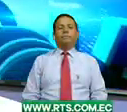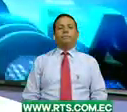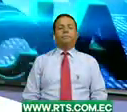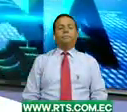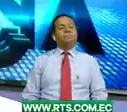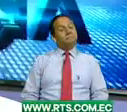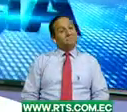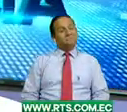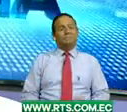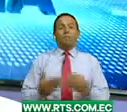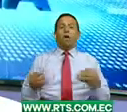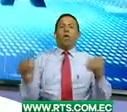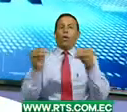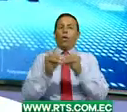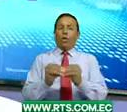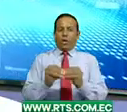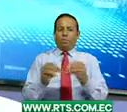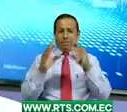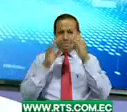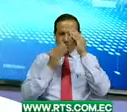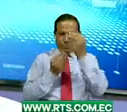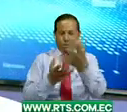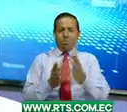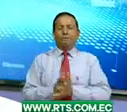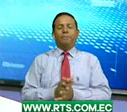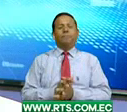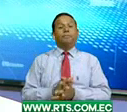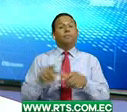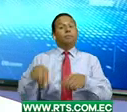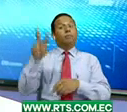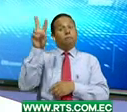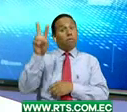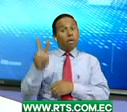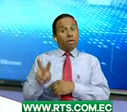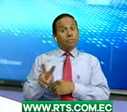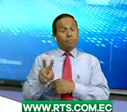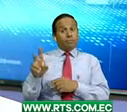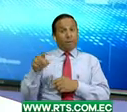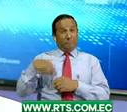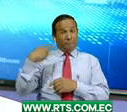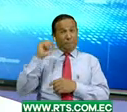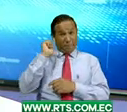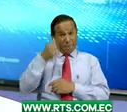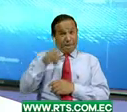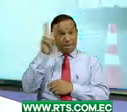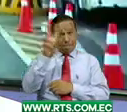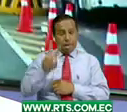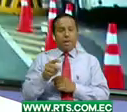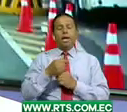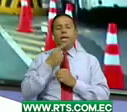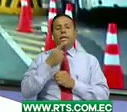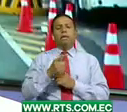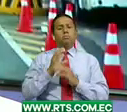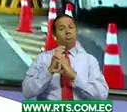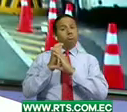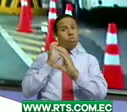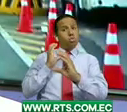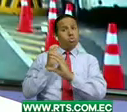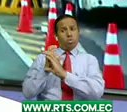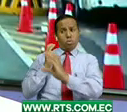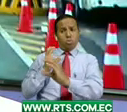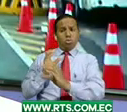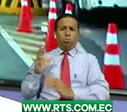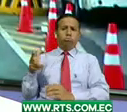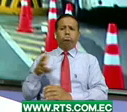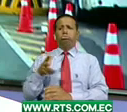Amables televidentes, ya estamos de regreso. Durante este viernes, varios buses de transportación pública empezaron a utilizar a